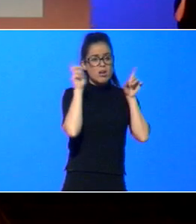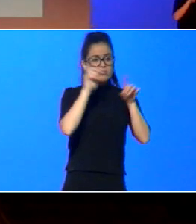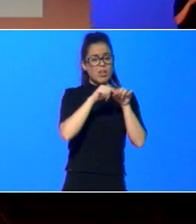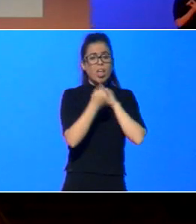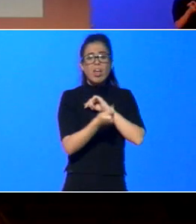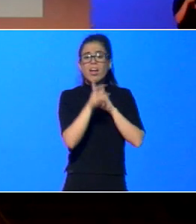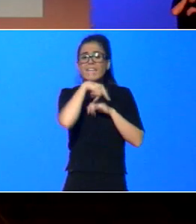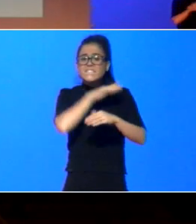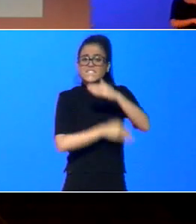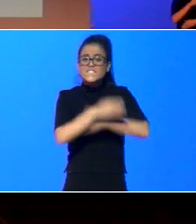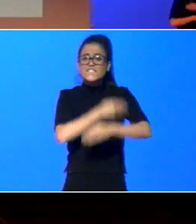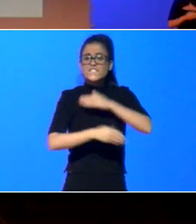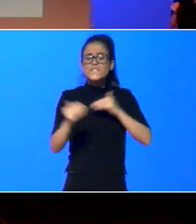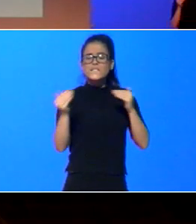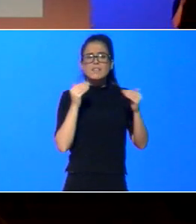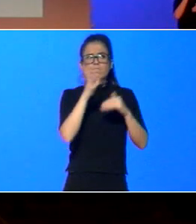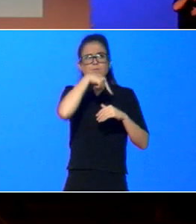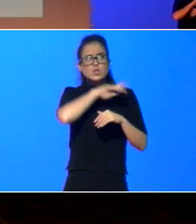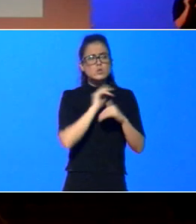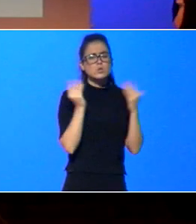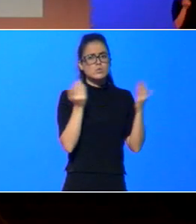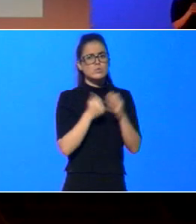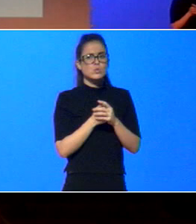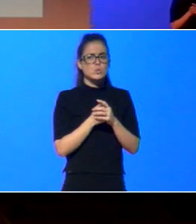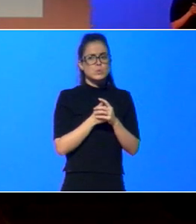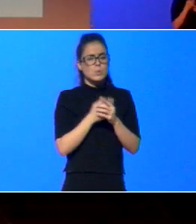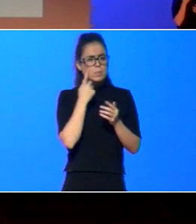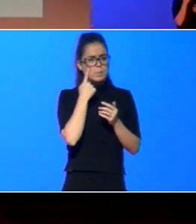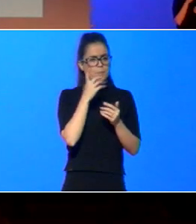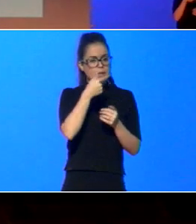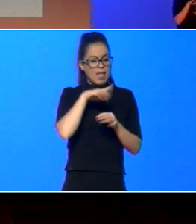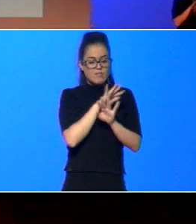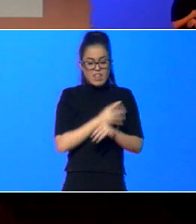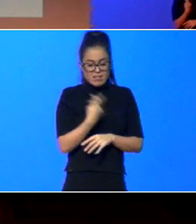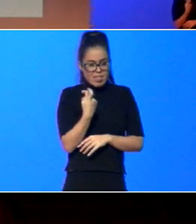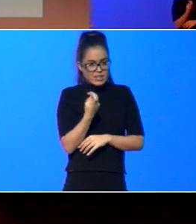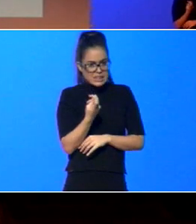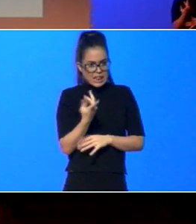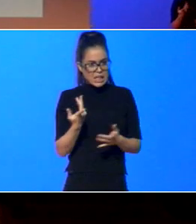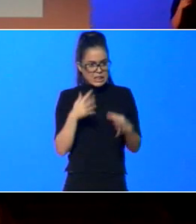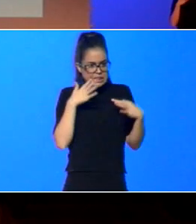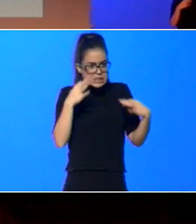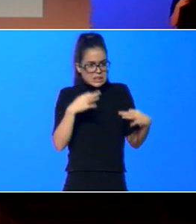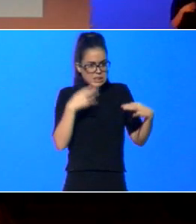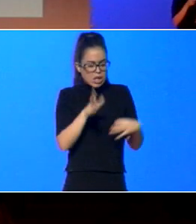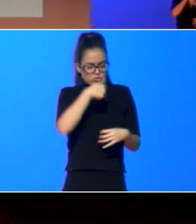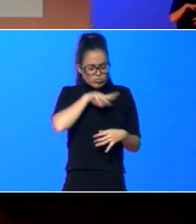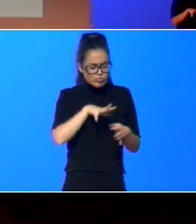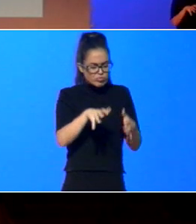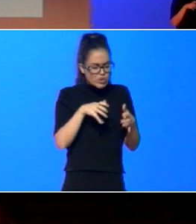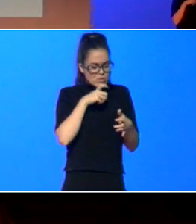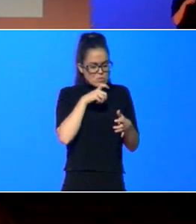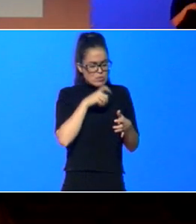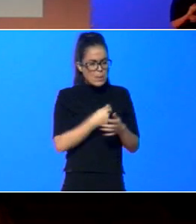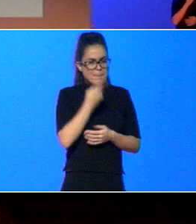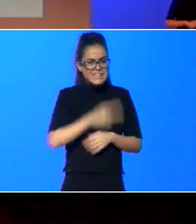estamos muy pendientes y yo lo entiendo porque eso la necesidad real no de ver cómo conseguimos que las